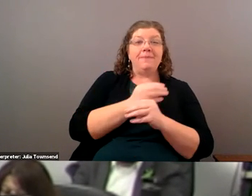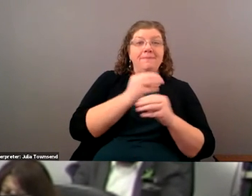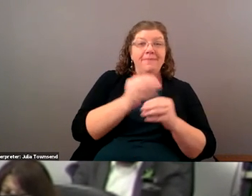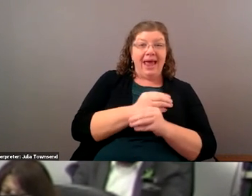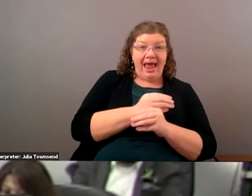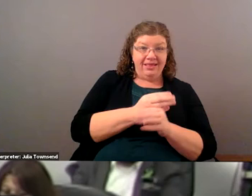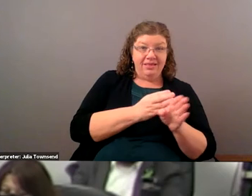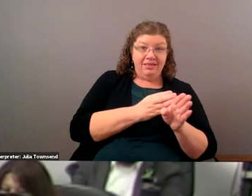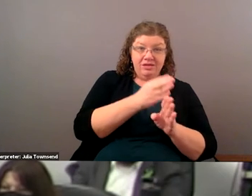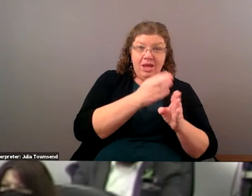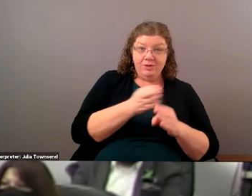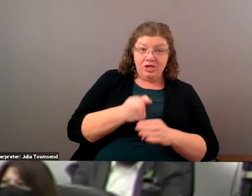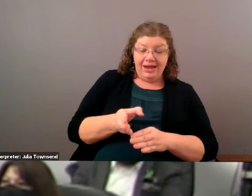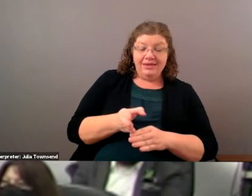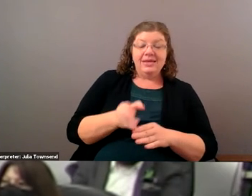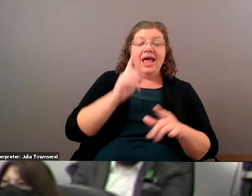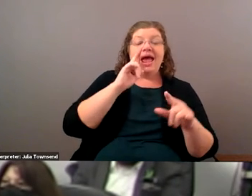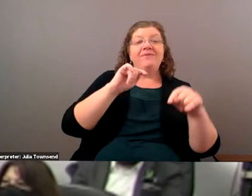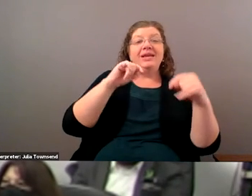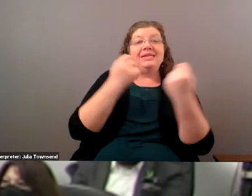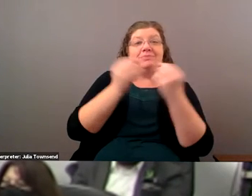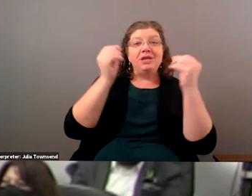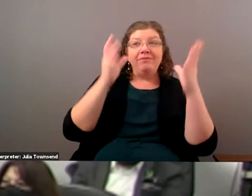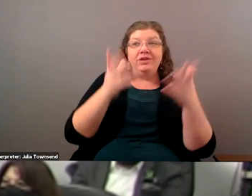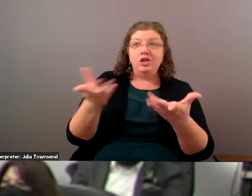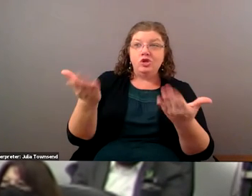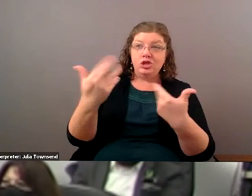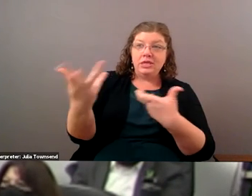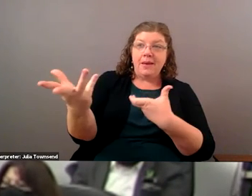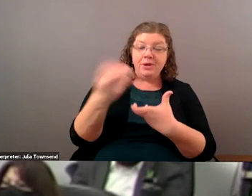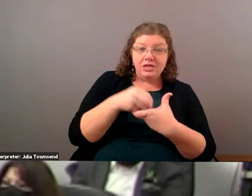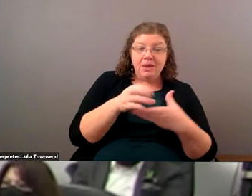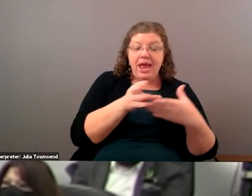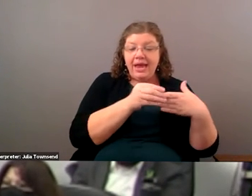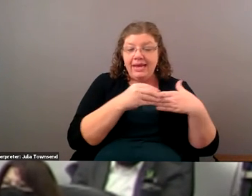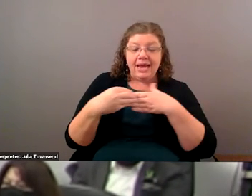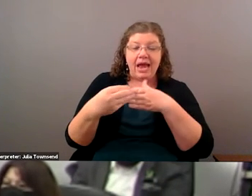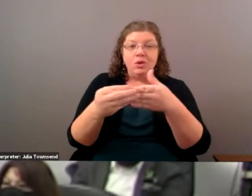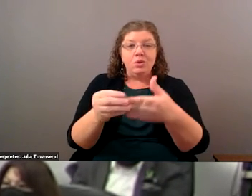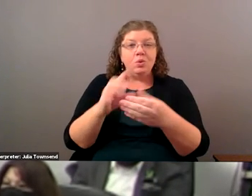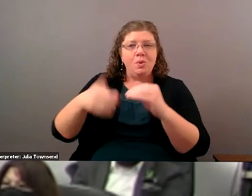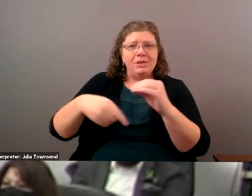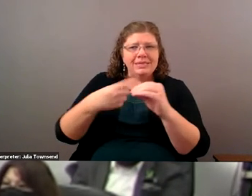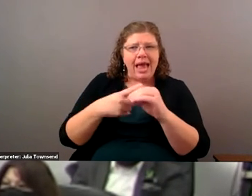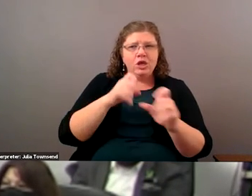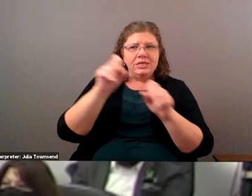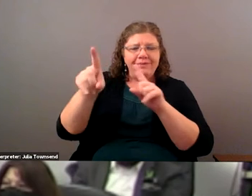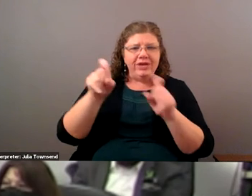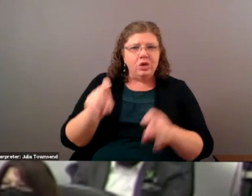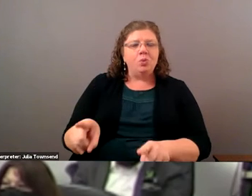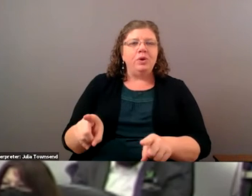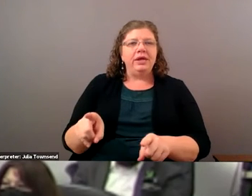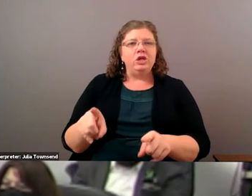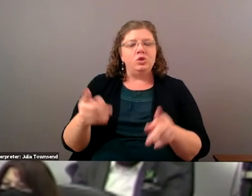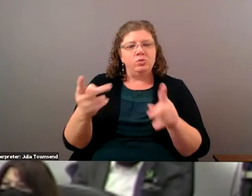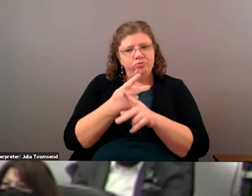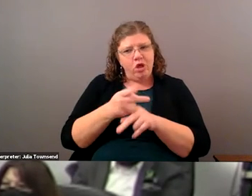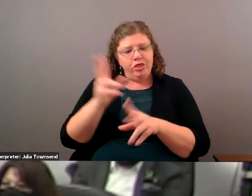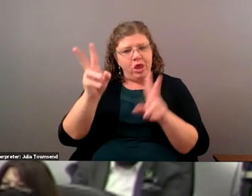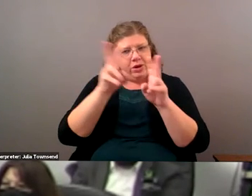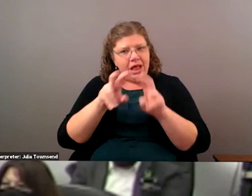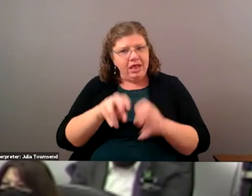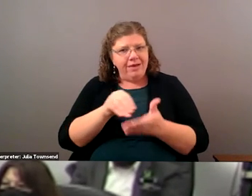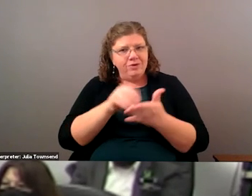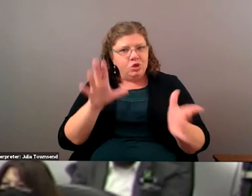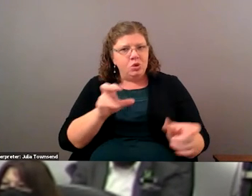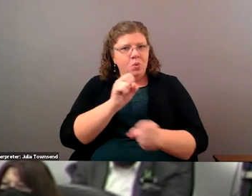Tener equipos de maestros participando y orientando estos ciclos de investigación para calibrar su análisis del trabajo de los estudiantes y tener